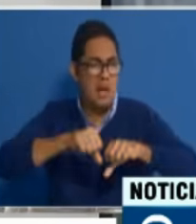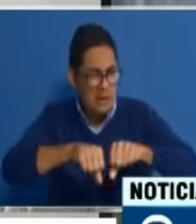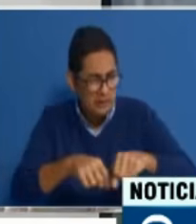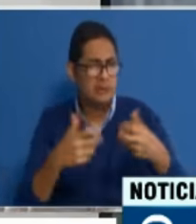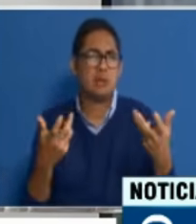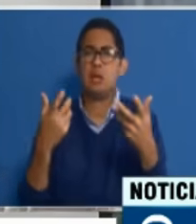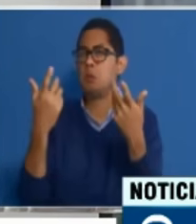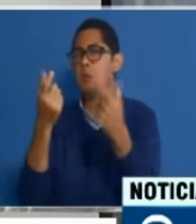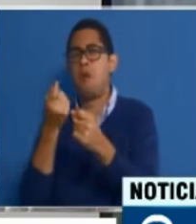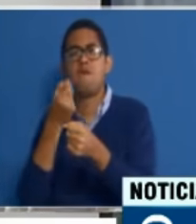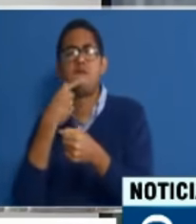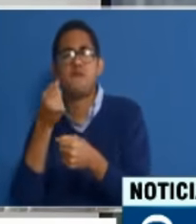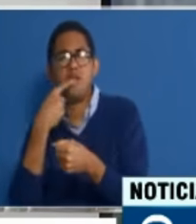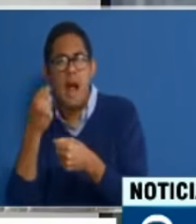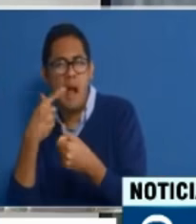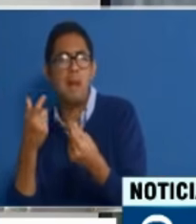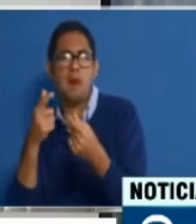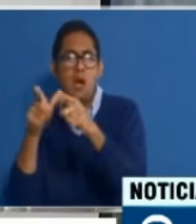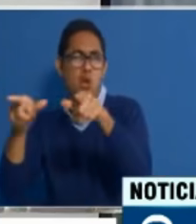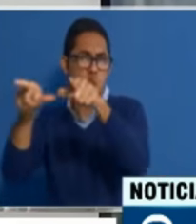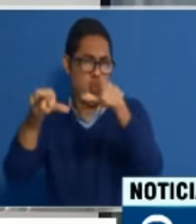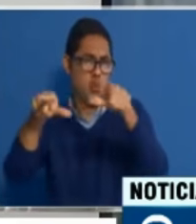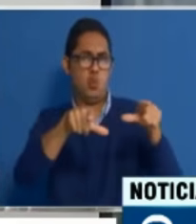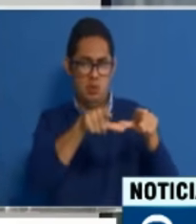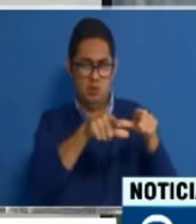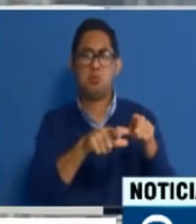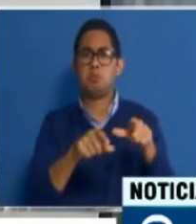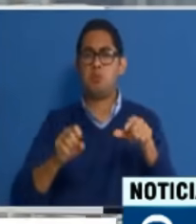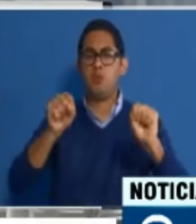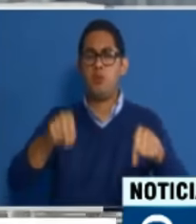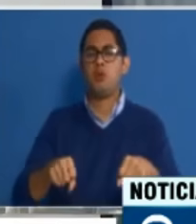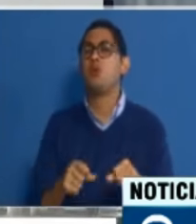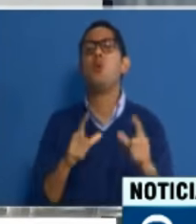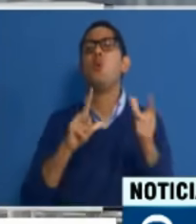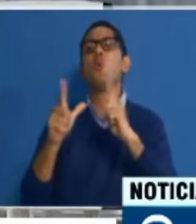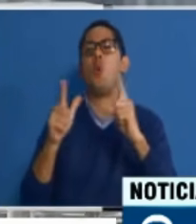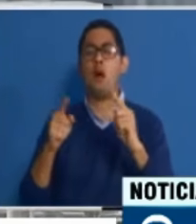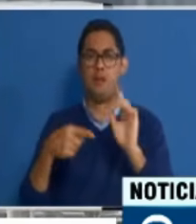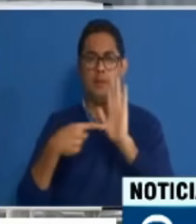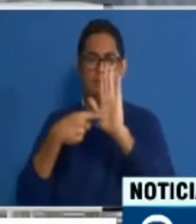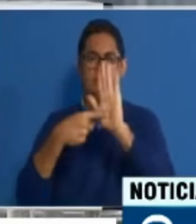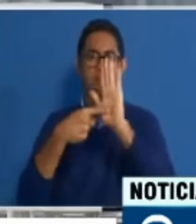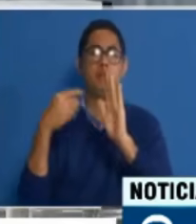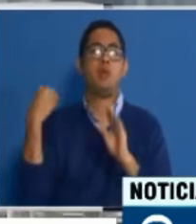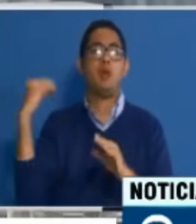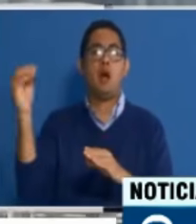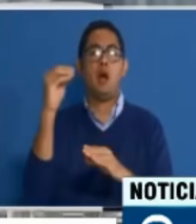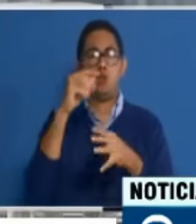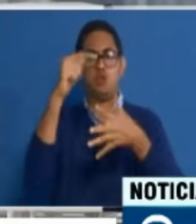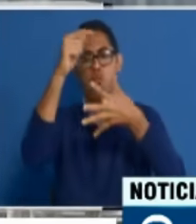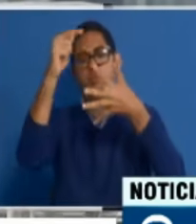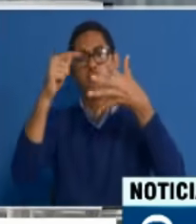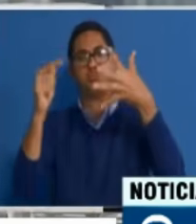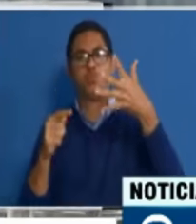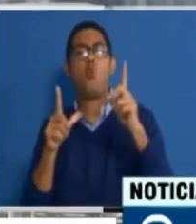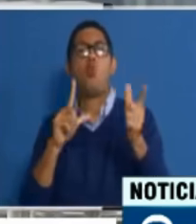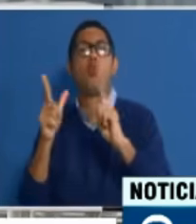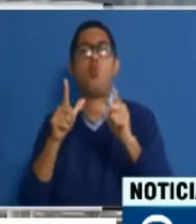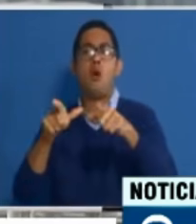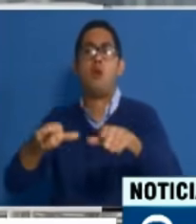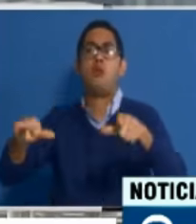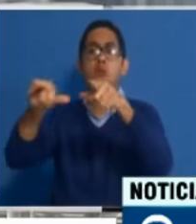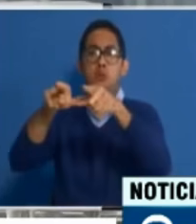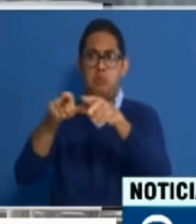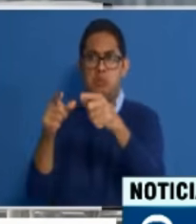aprovecho que están aquí los medios para decirle cuáles son esas cadenas de supermercado y la farmacia que